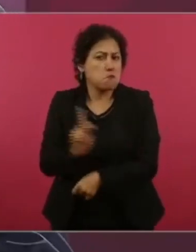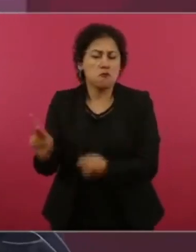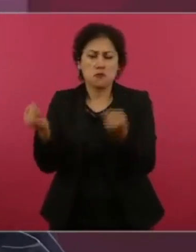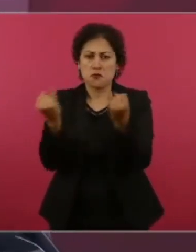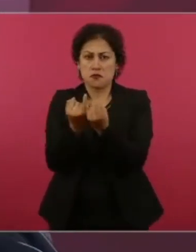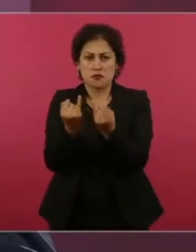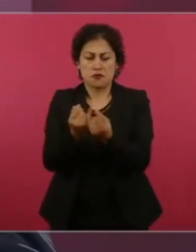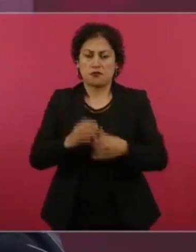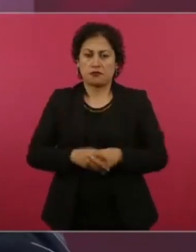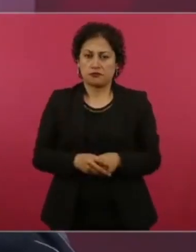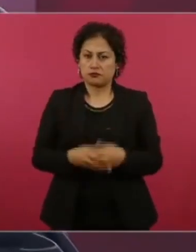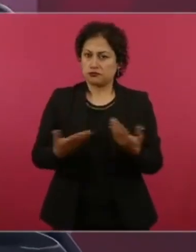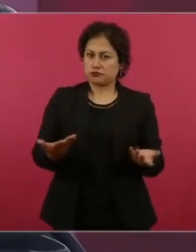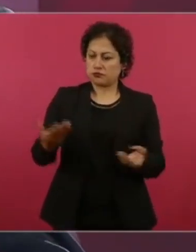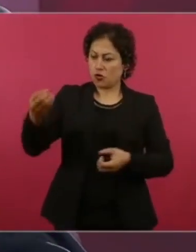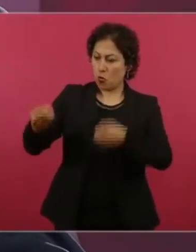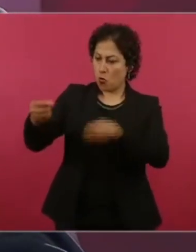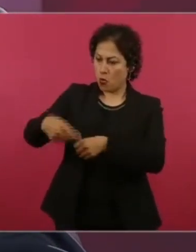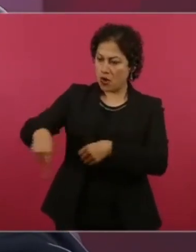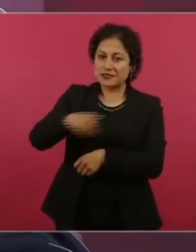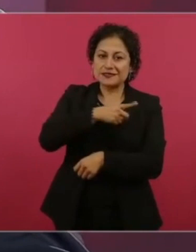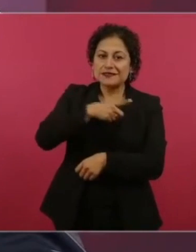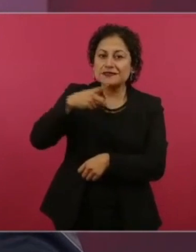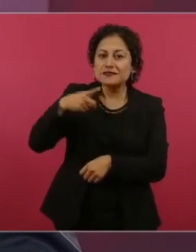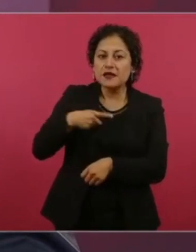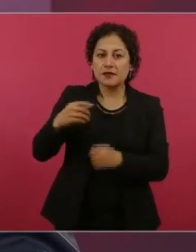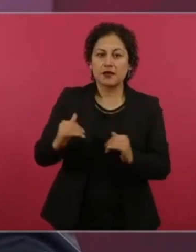Además, ganan muchísimo dinero, no hacen nada,